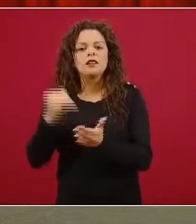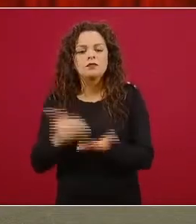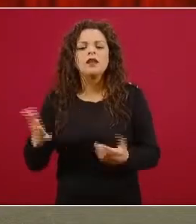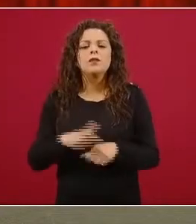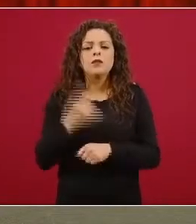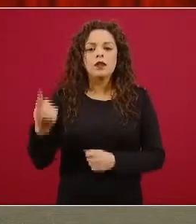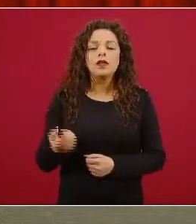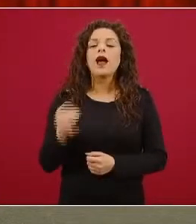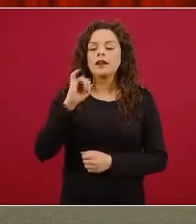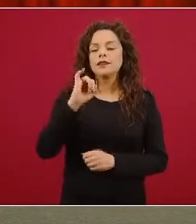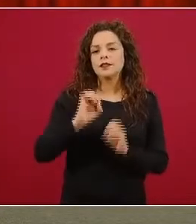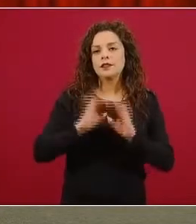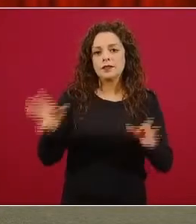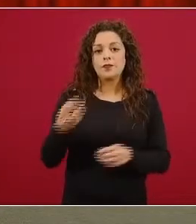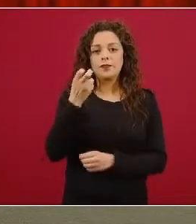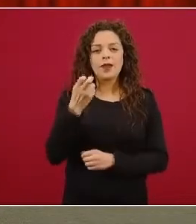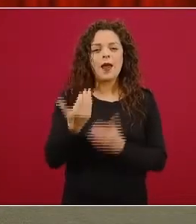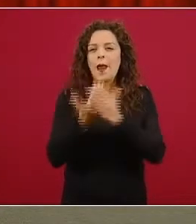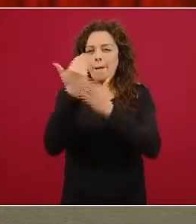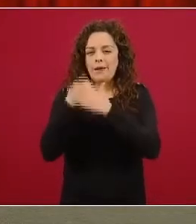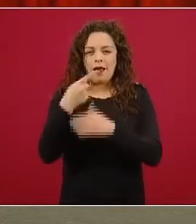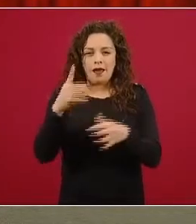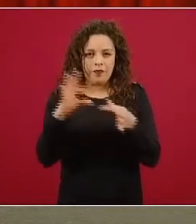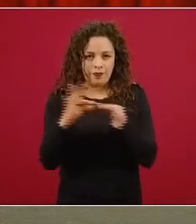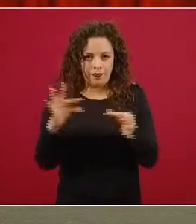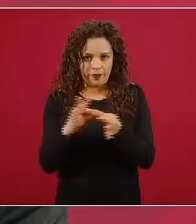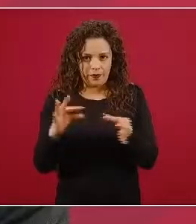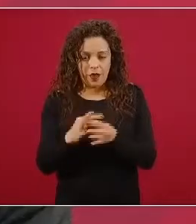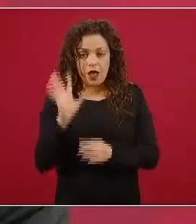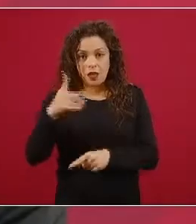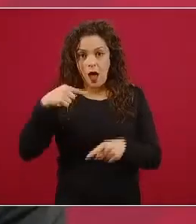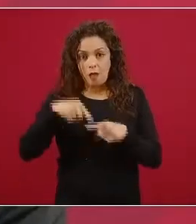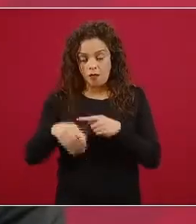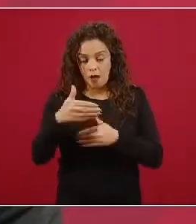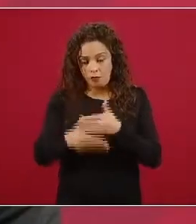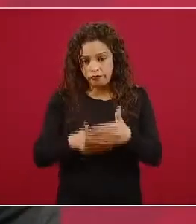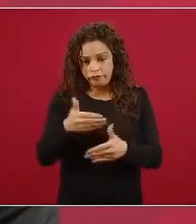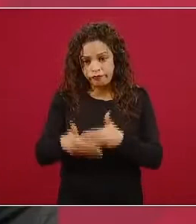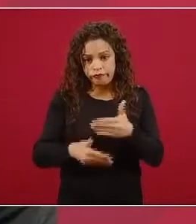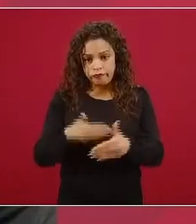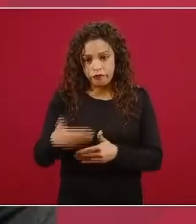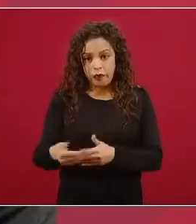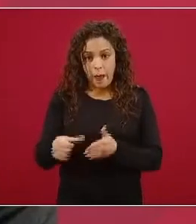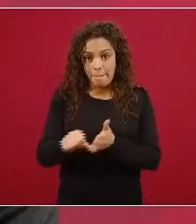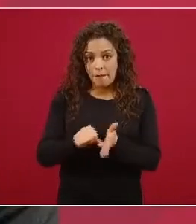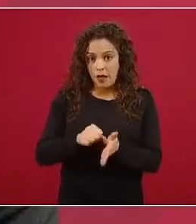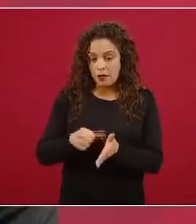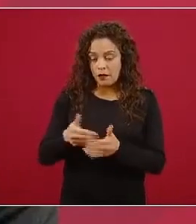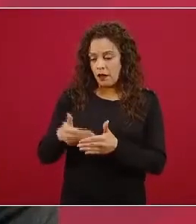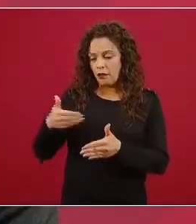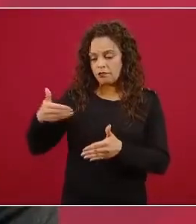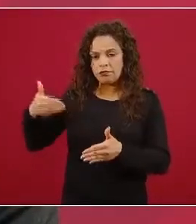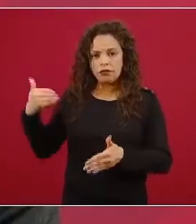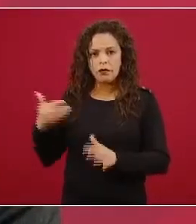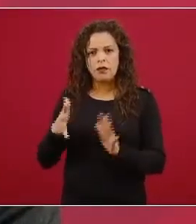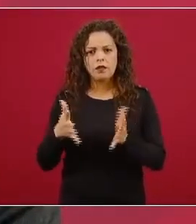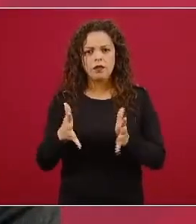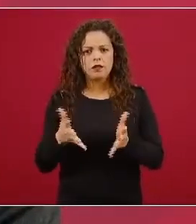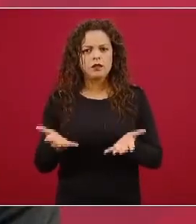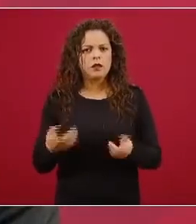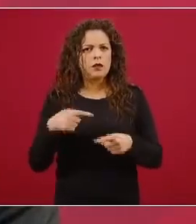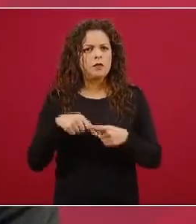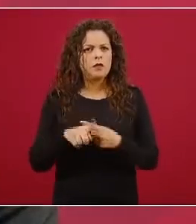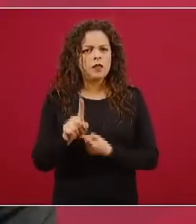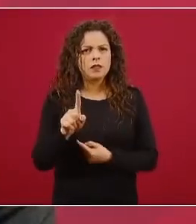Efectivamente, el proyecto empieza ya empezó a desarrollarse a lo largo de los meses recientes, aproximadamente